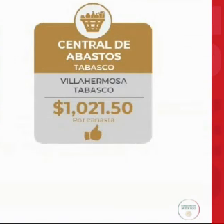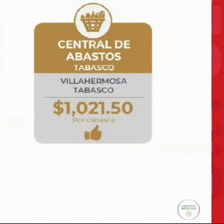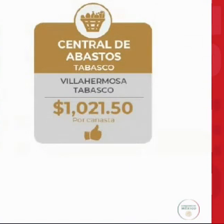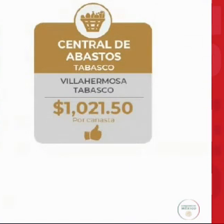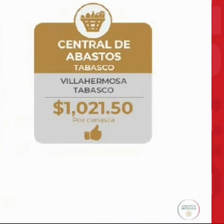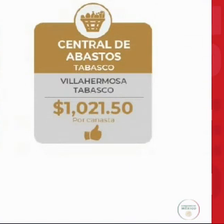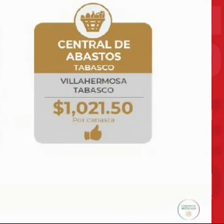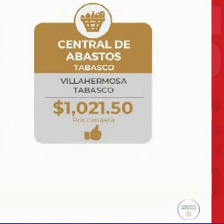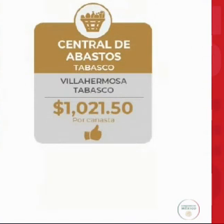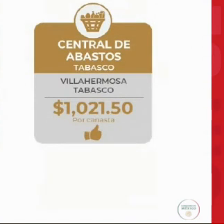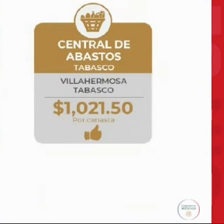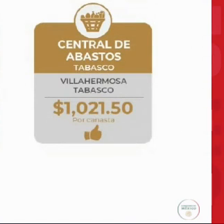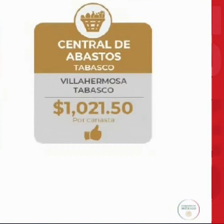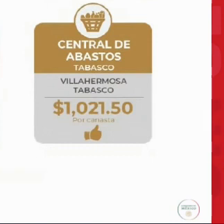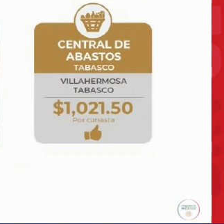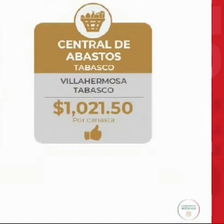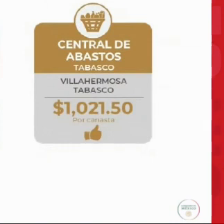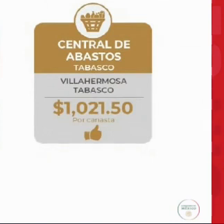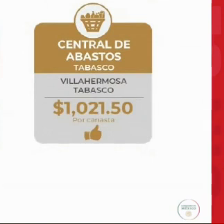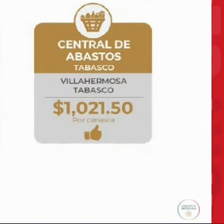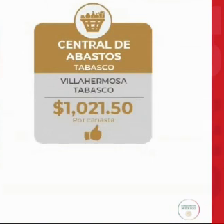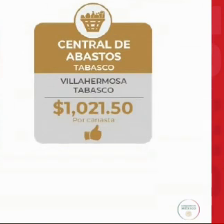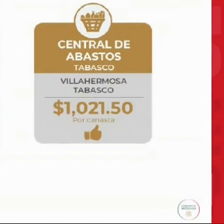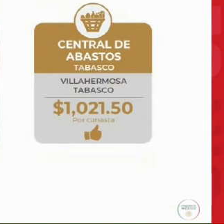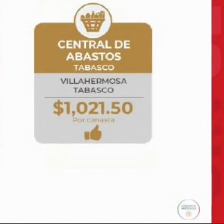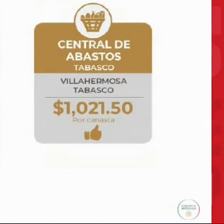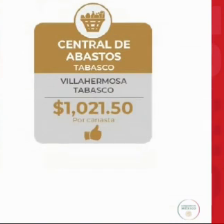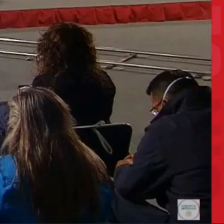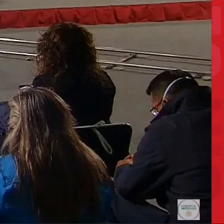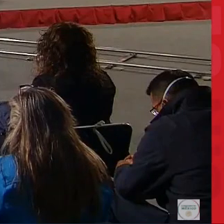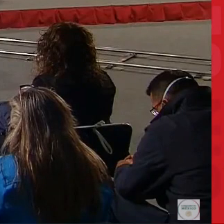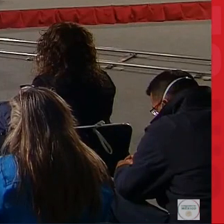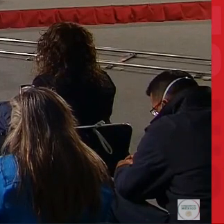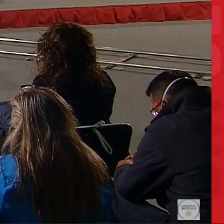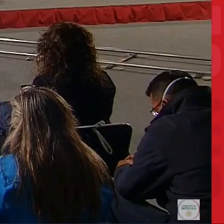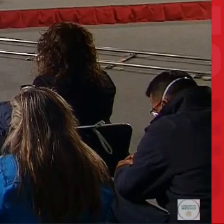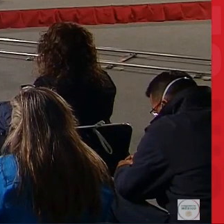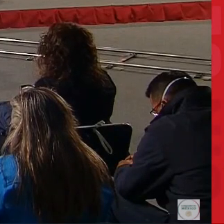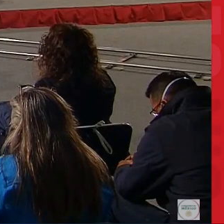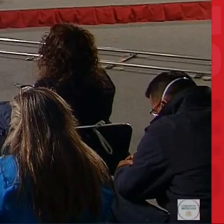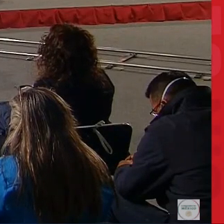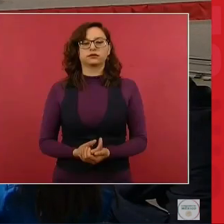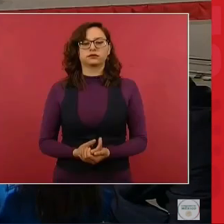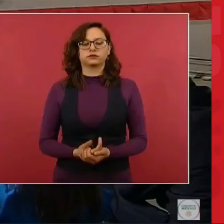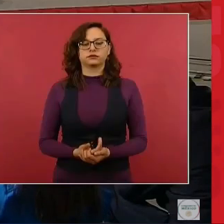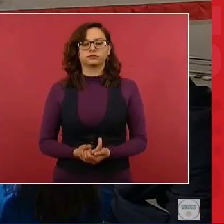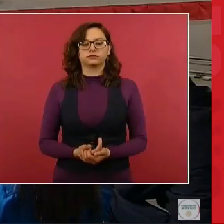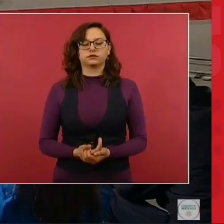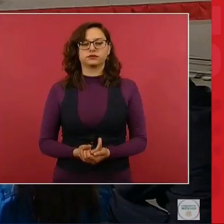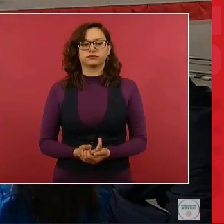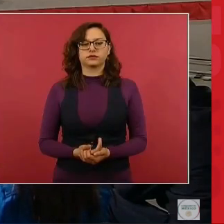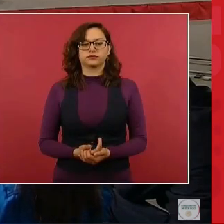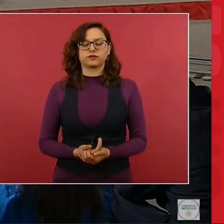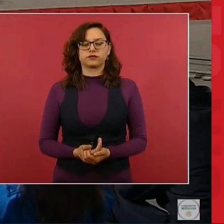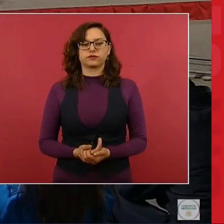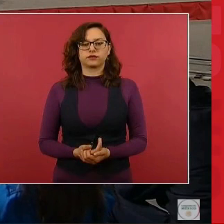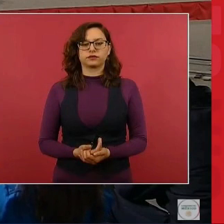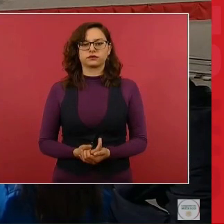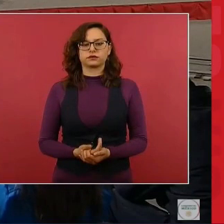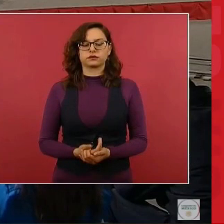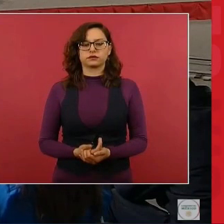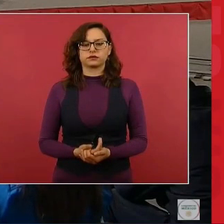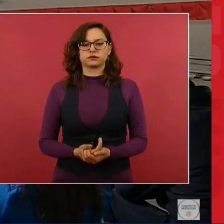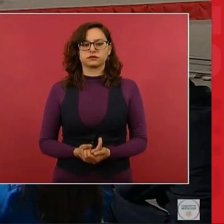1,196 pesos con 85 centavos, comparado con la central de abastos de Tabasco, que también se ha mantenido relativamente bajo su precio y que este paquete lo